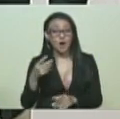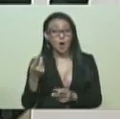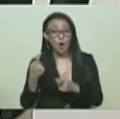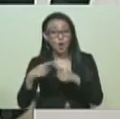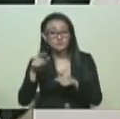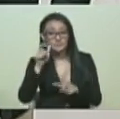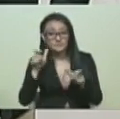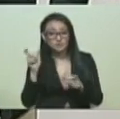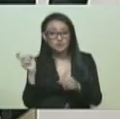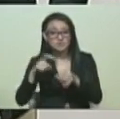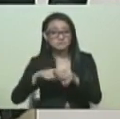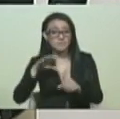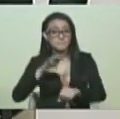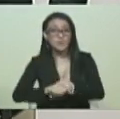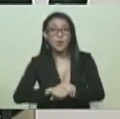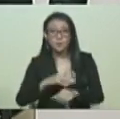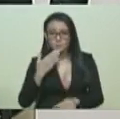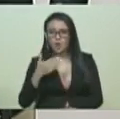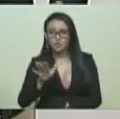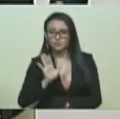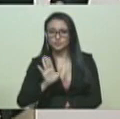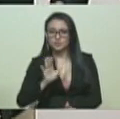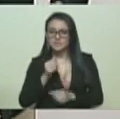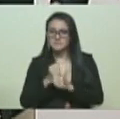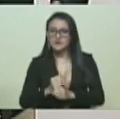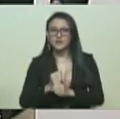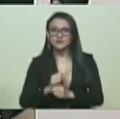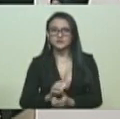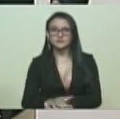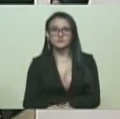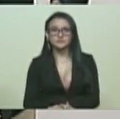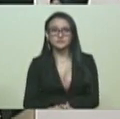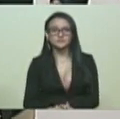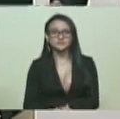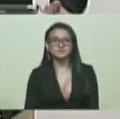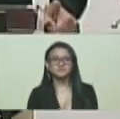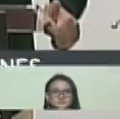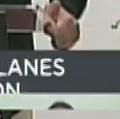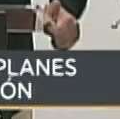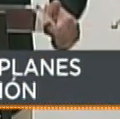otros integrantes de estas bandas criminales.